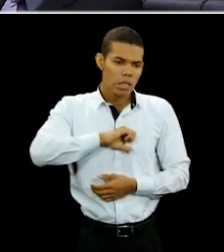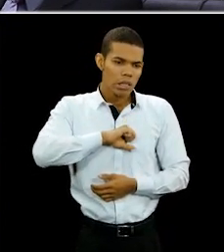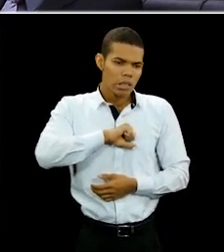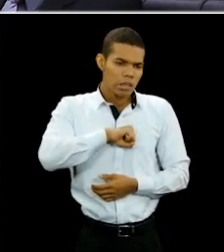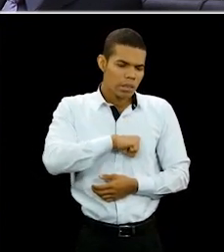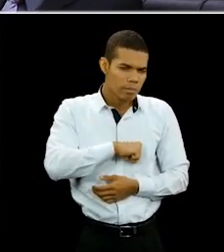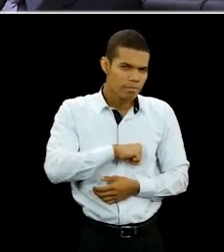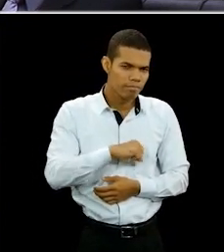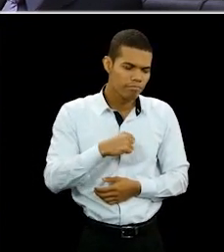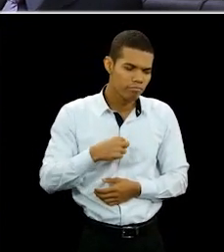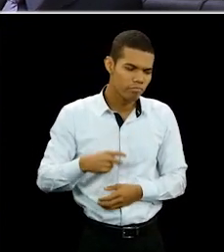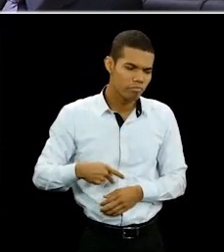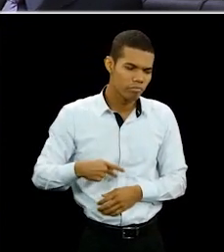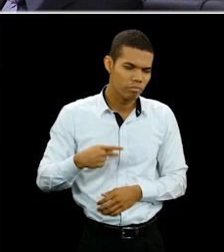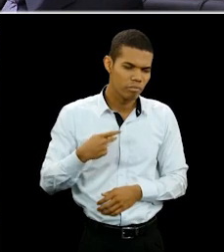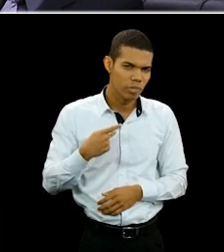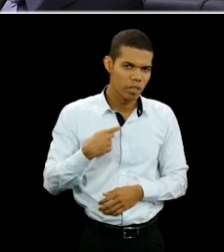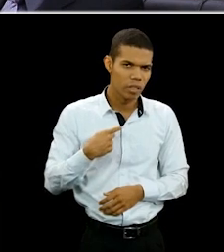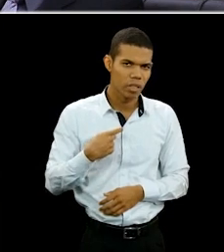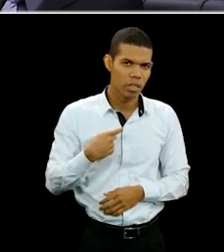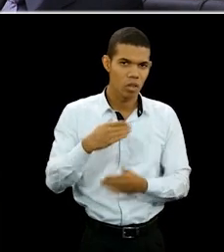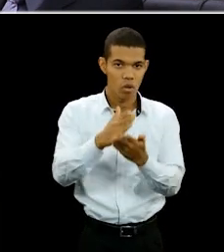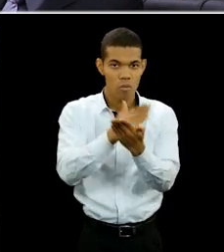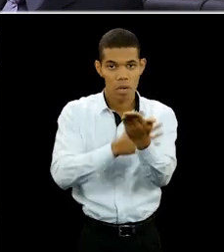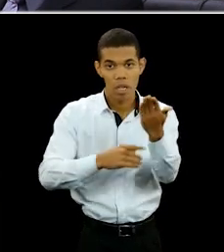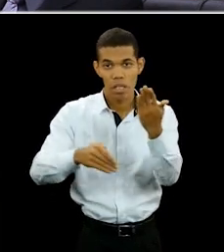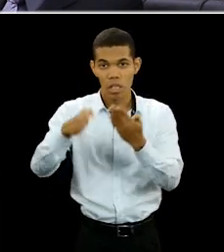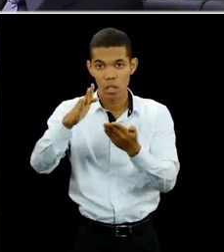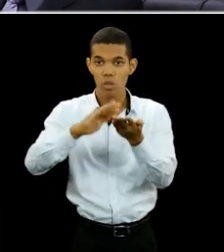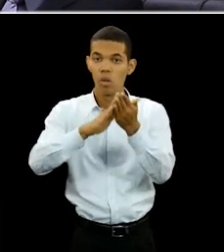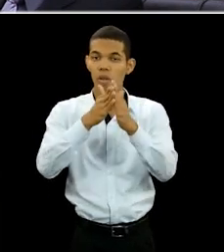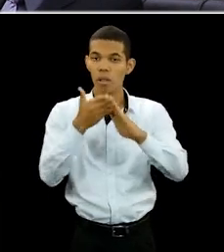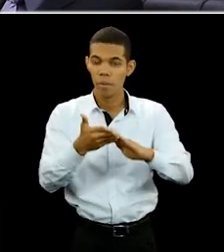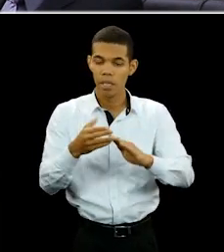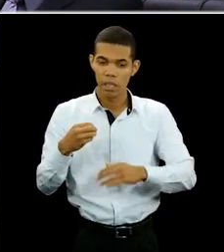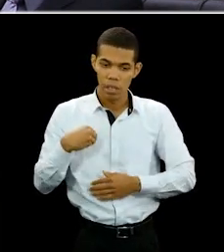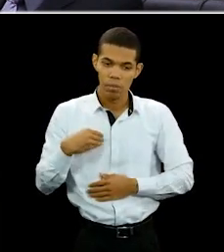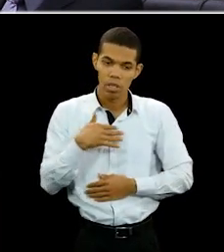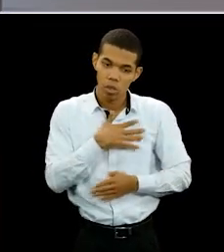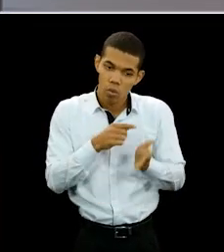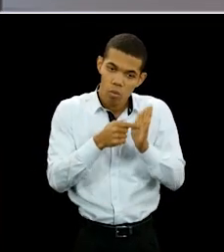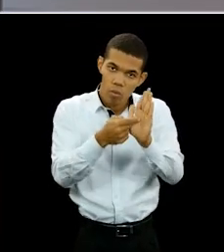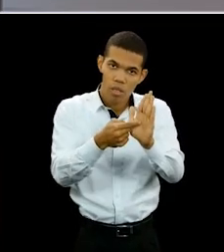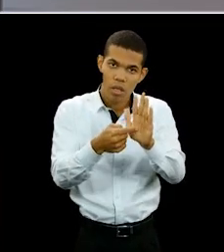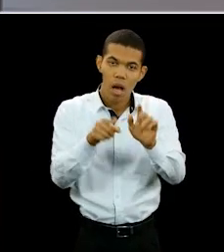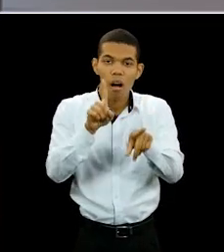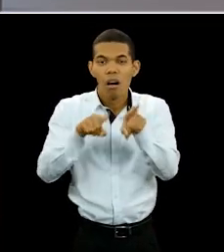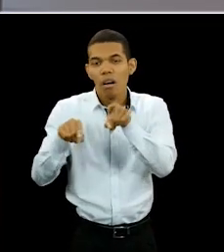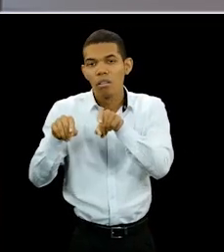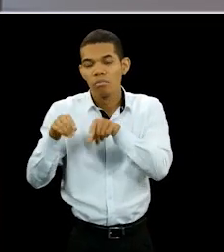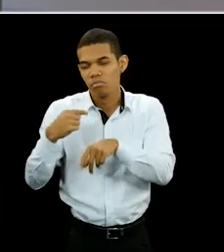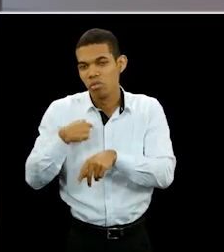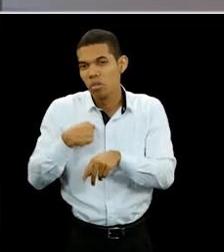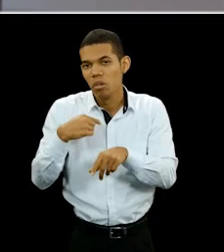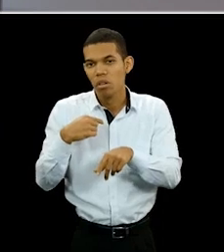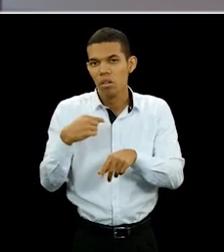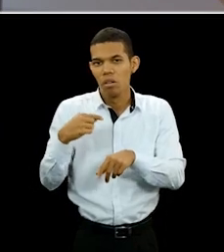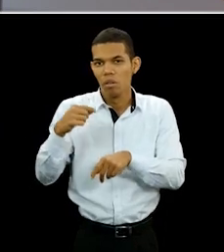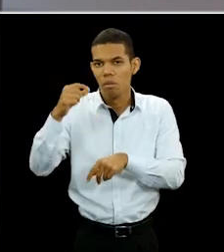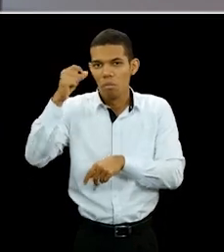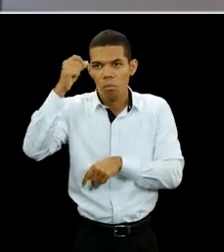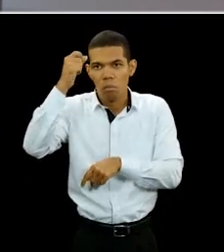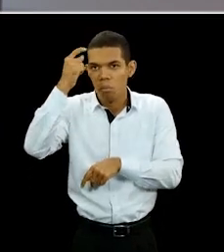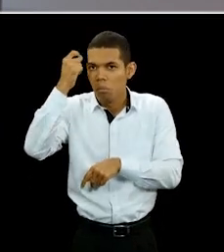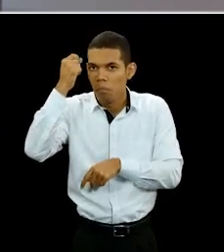planes de Dios amigos televidentes son para bien Son para misericordia aunque no los entiendas aunque no los comprendamos en